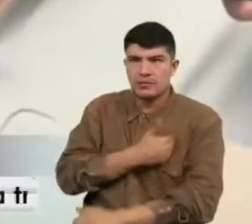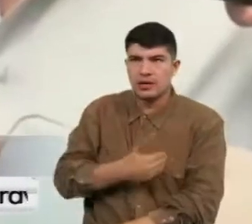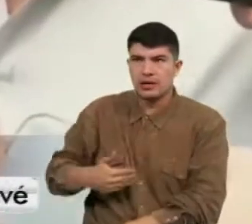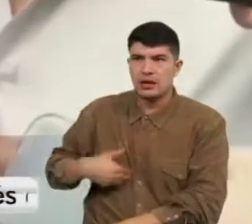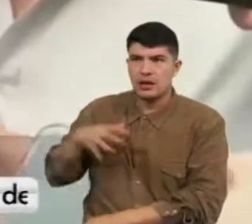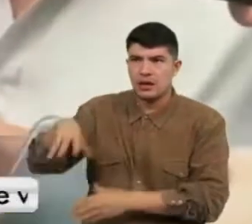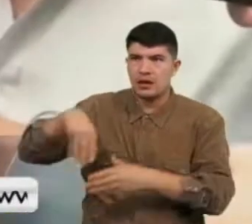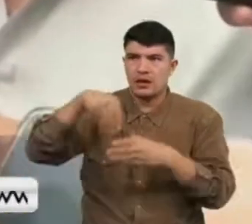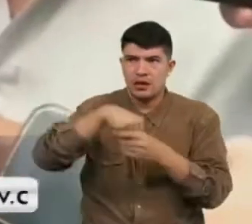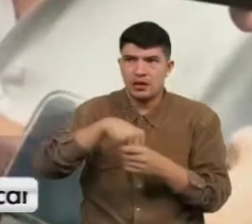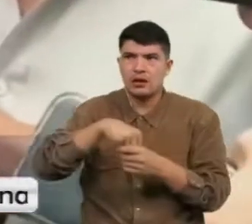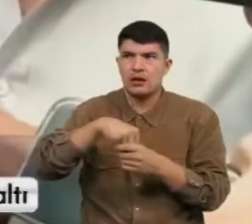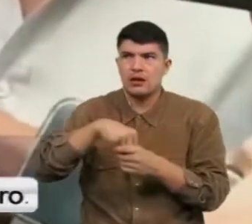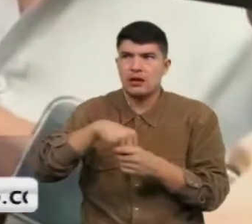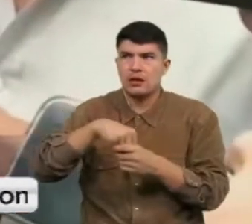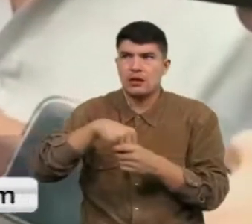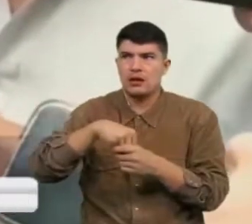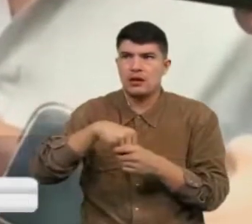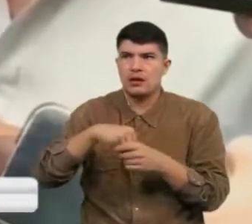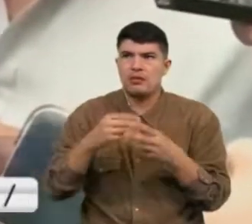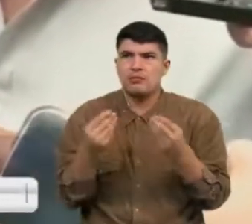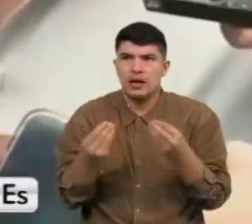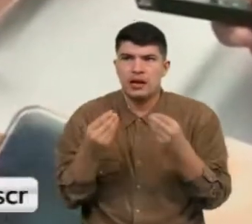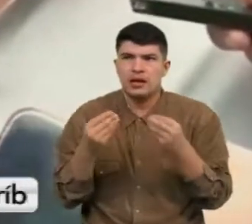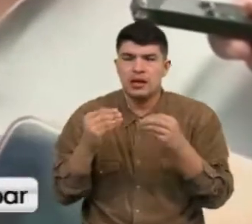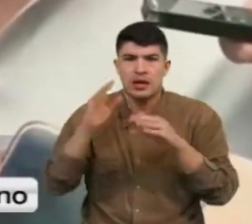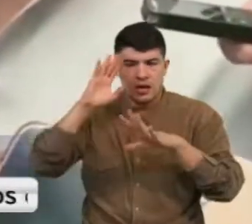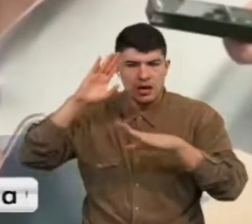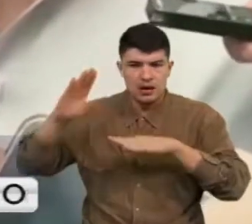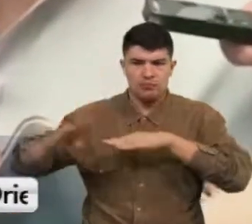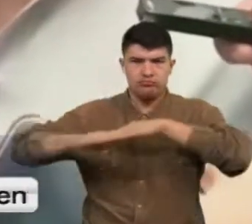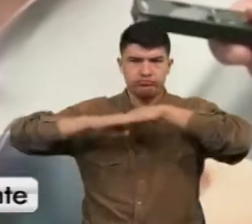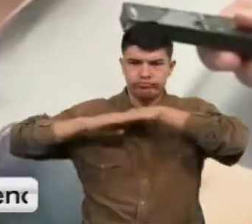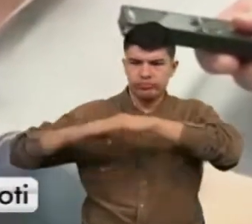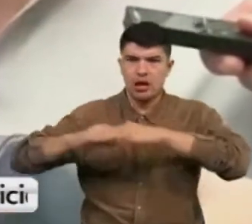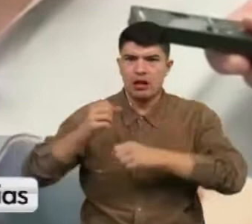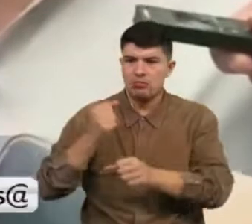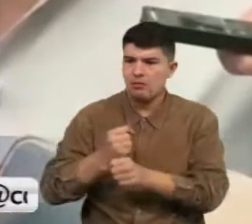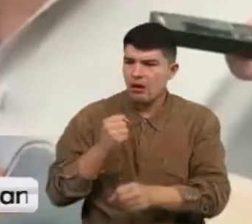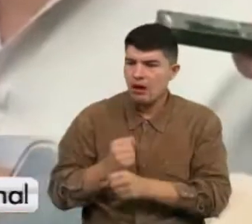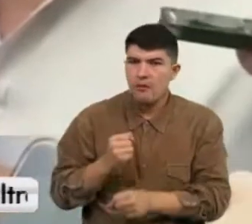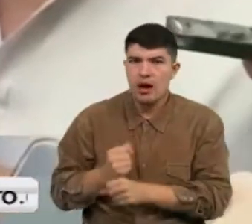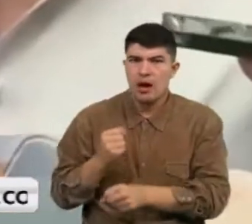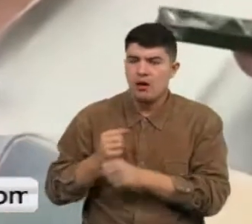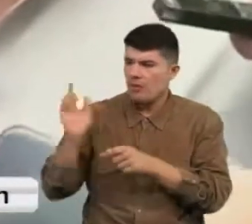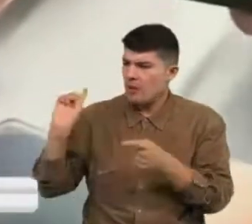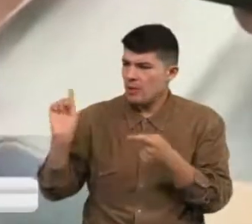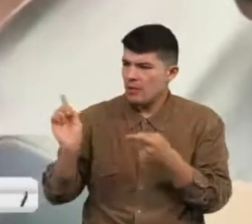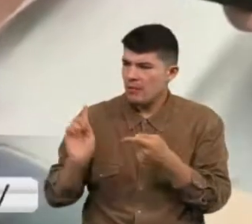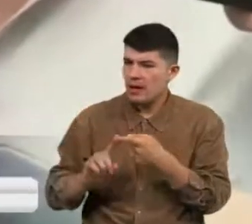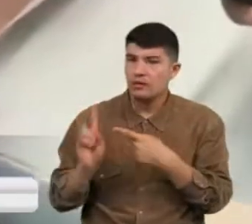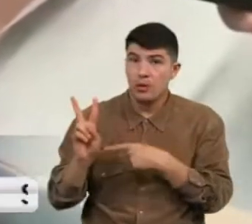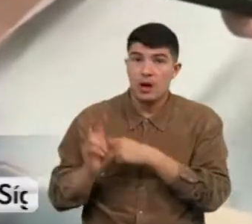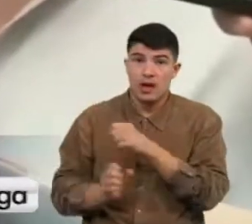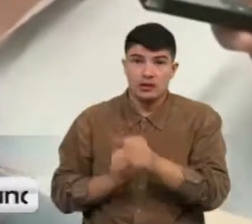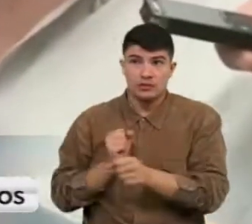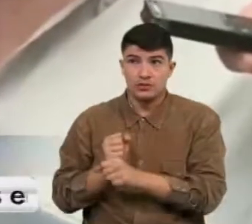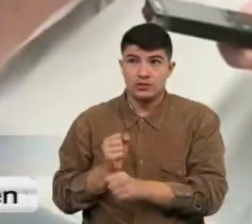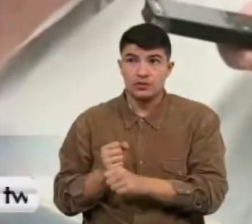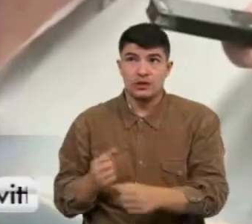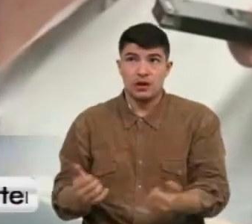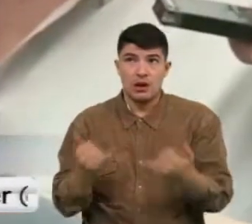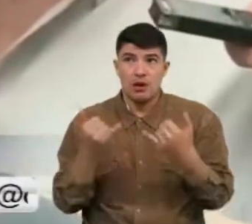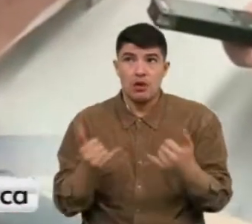en los zapatos de nosotros, para que en conjunto hiciéramos un trabajo que lo hemos venido haciendo durante 2 años y que